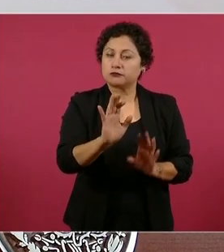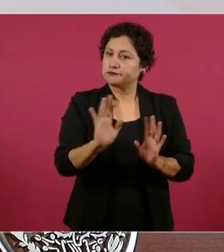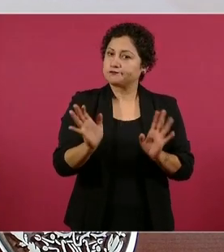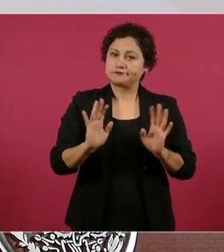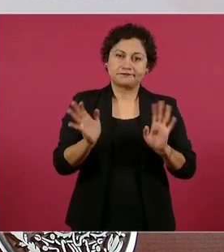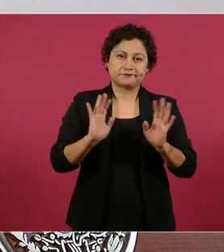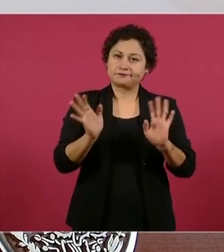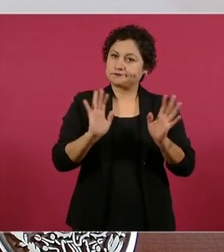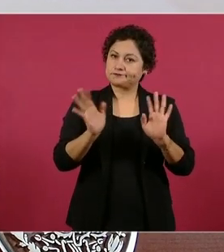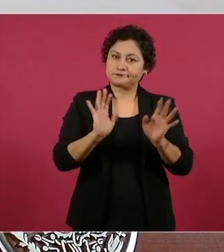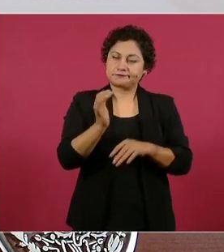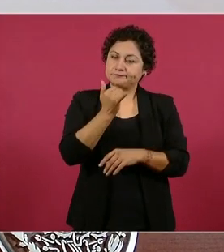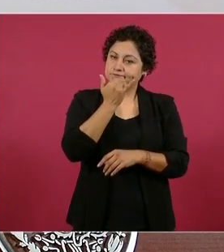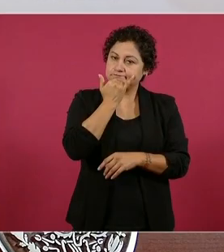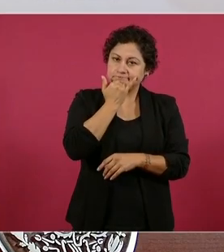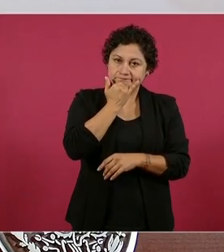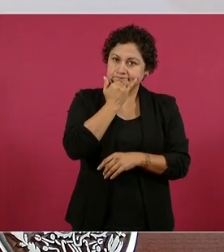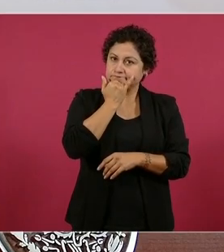violando